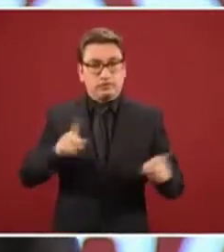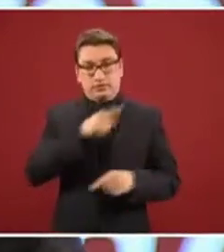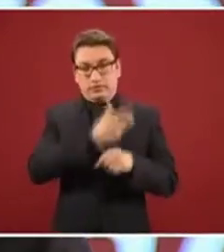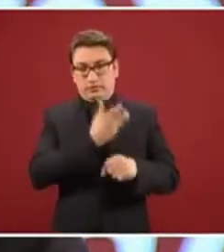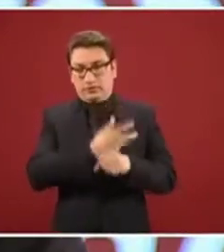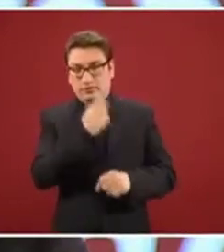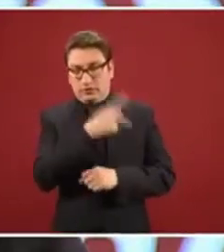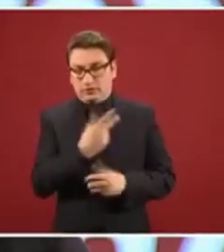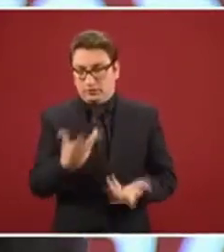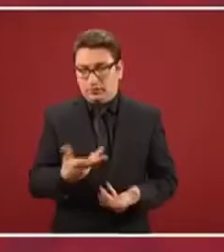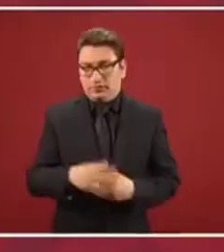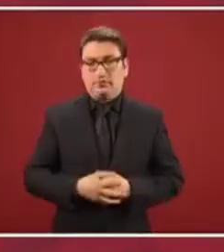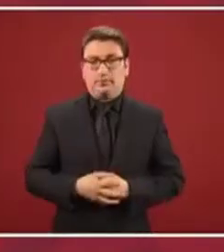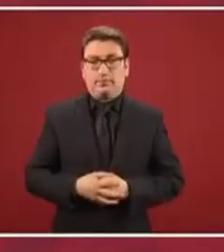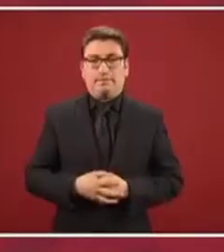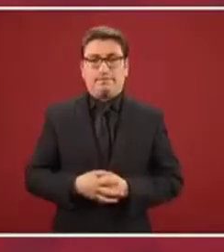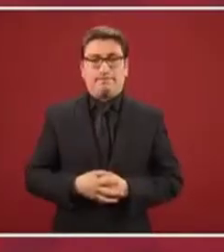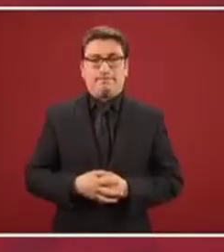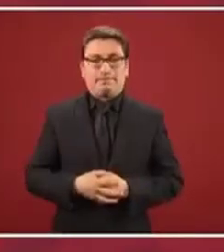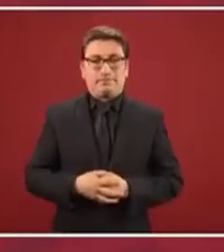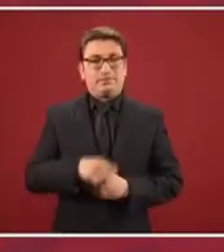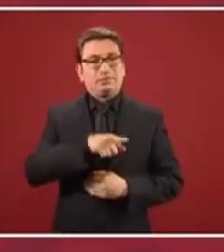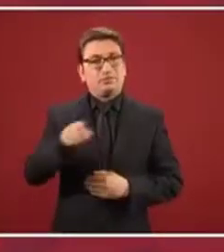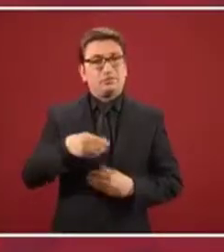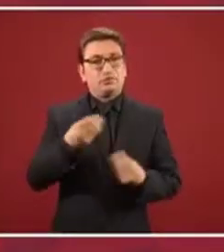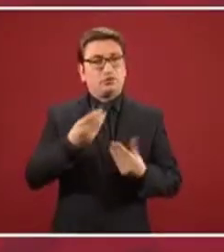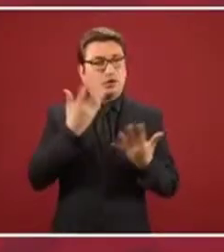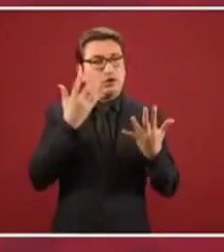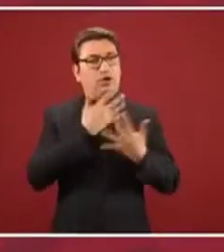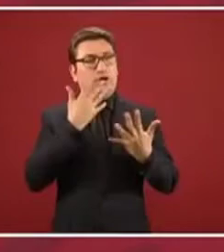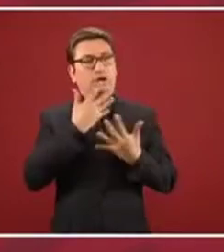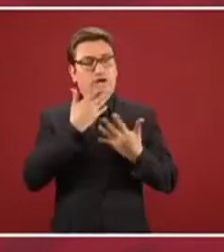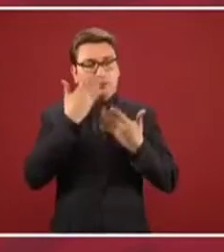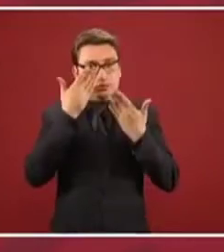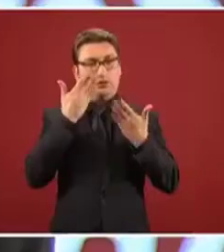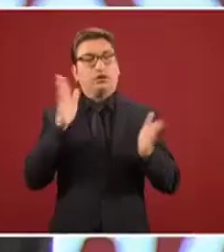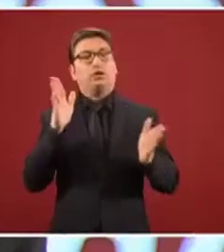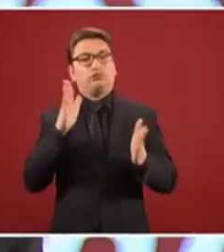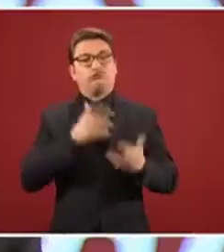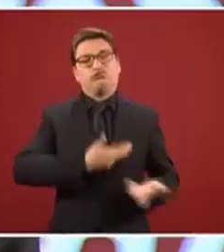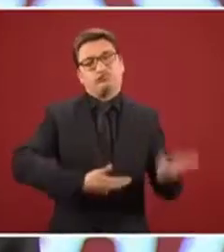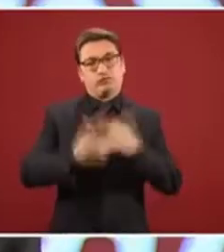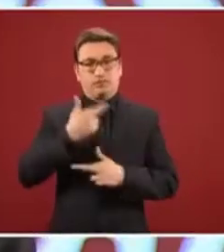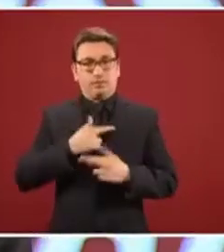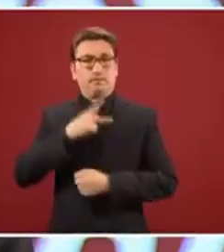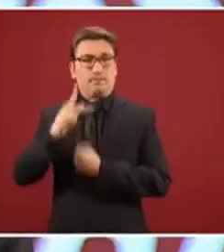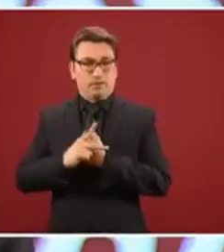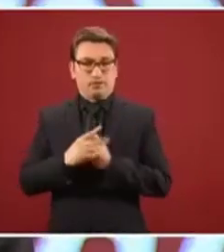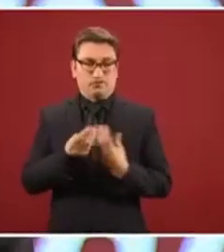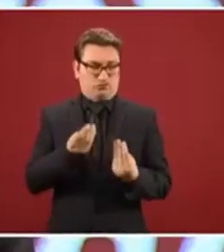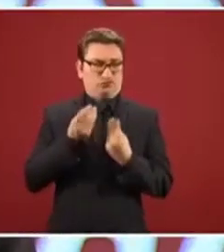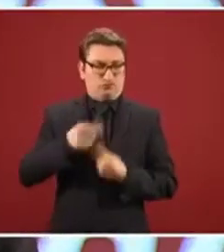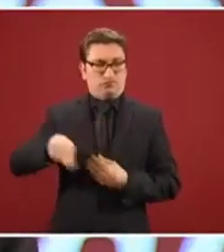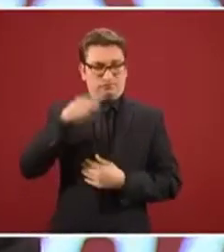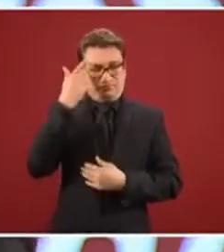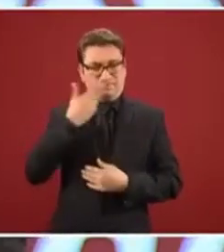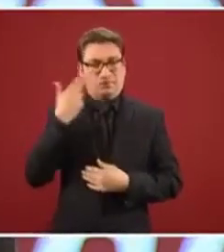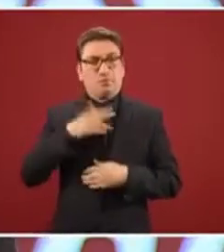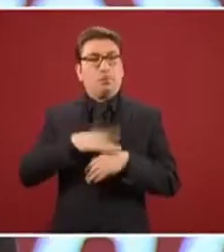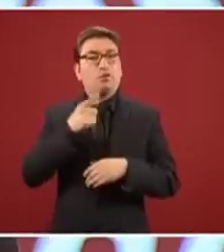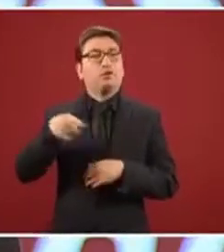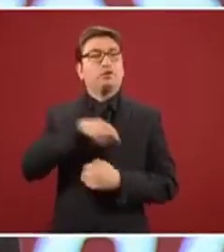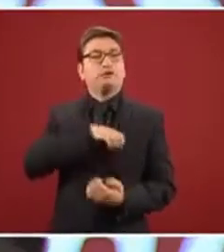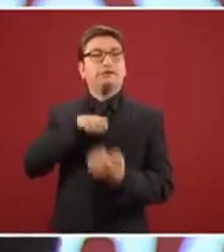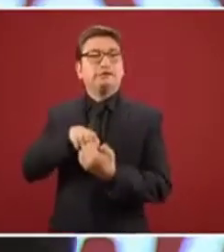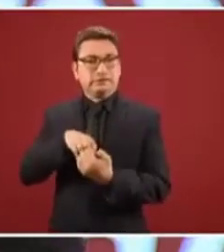Unidos. Entonces, muchos se han dado cuenta de ello y han regresado a su país, muchos, porque el engaño